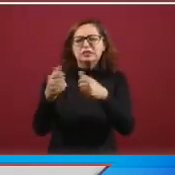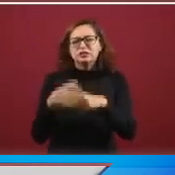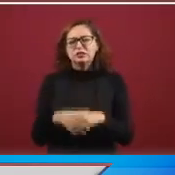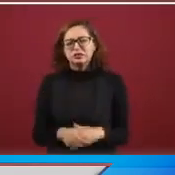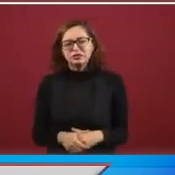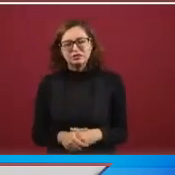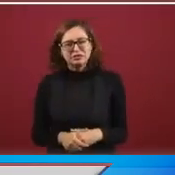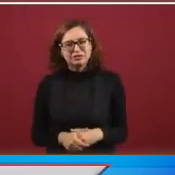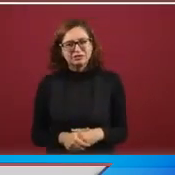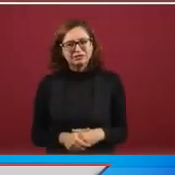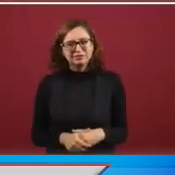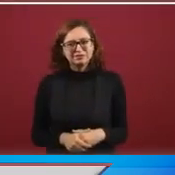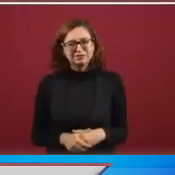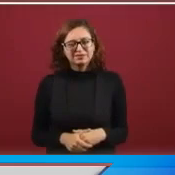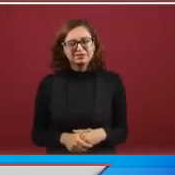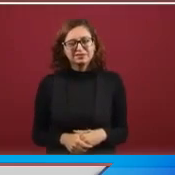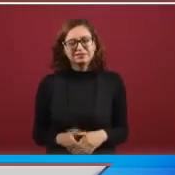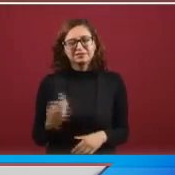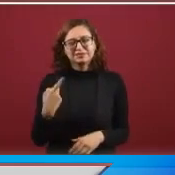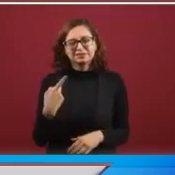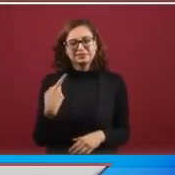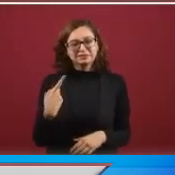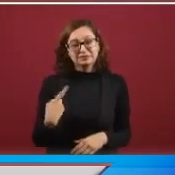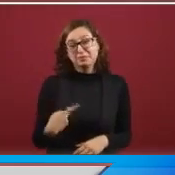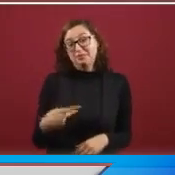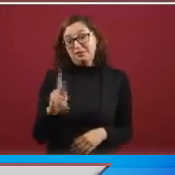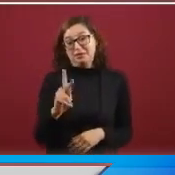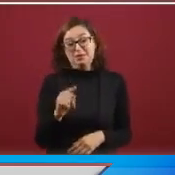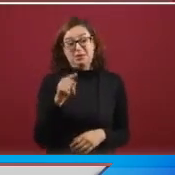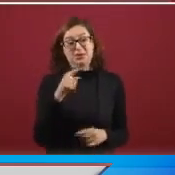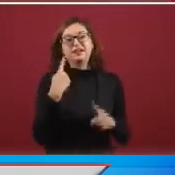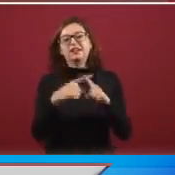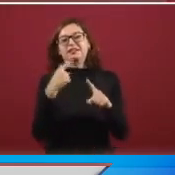que saca ese gran reportaje